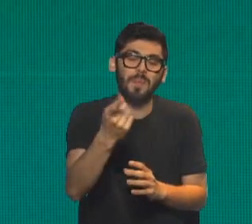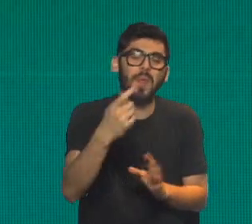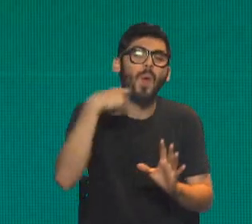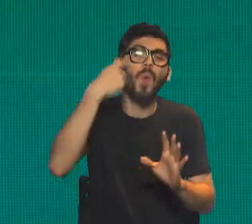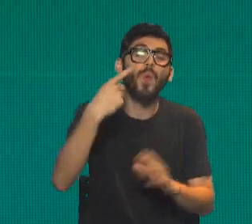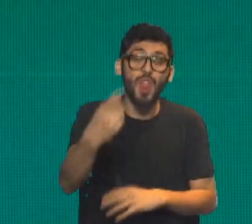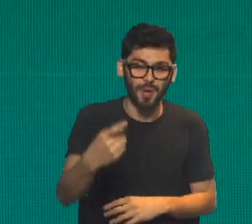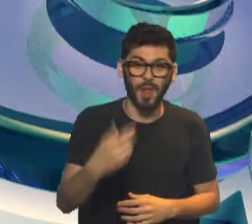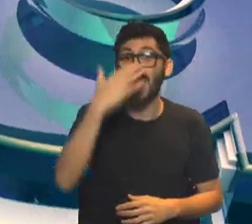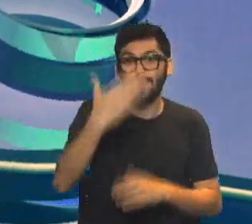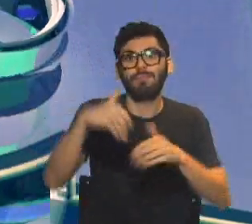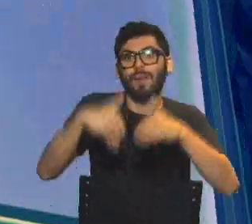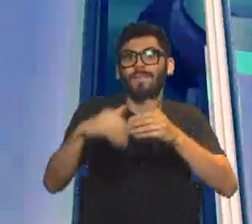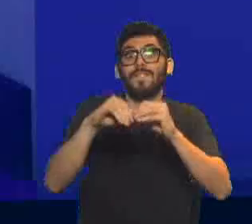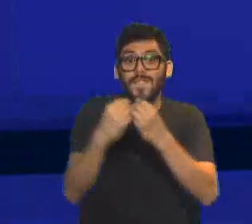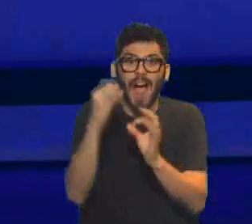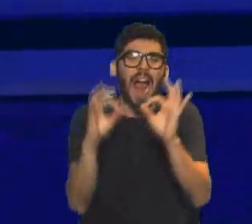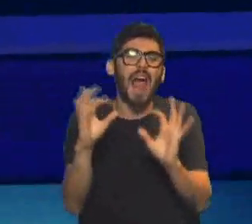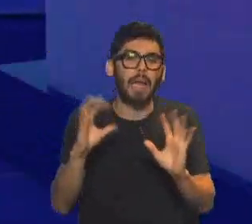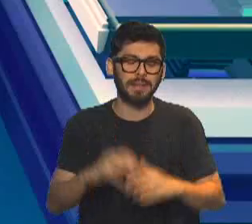analizando las PASO.